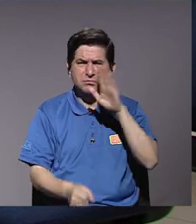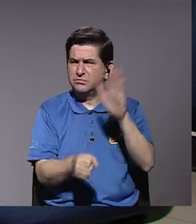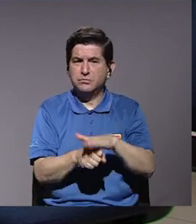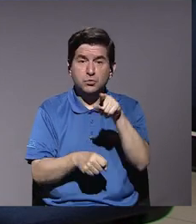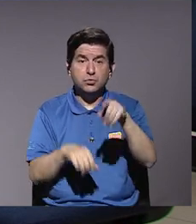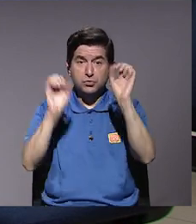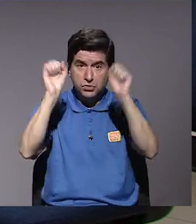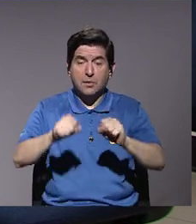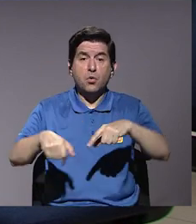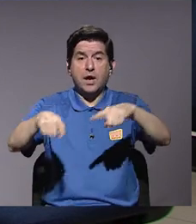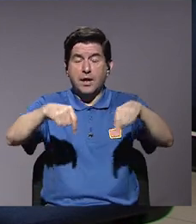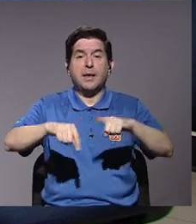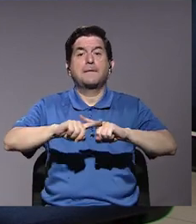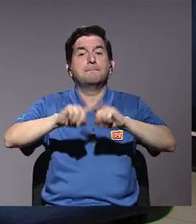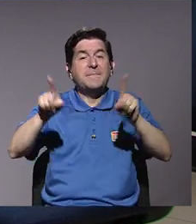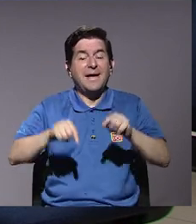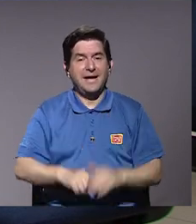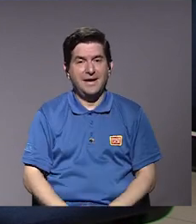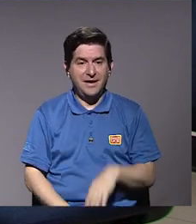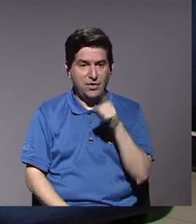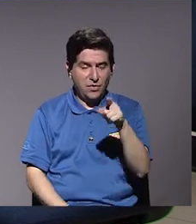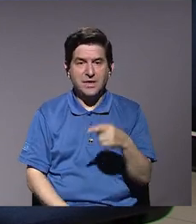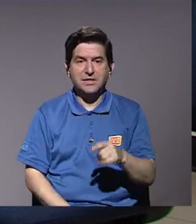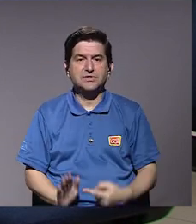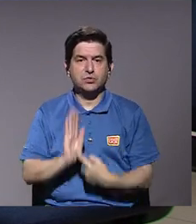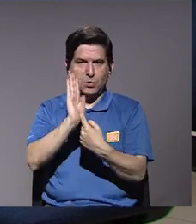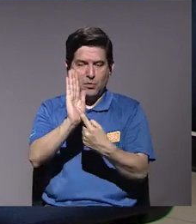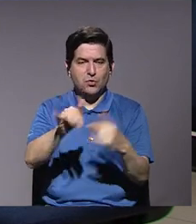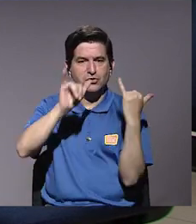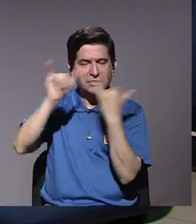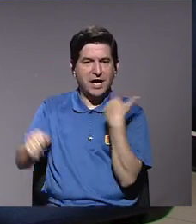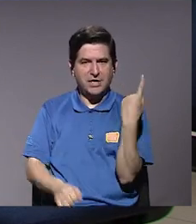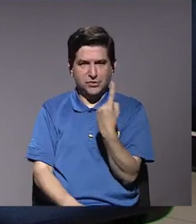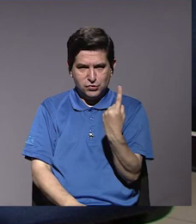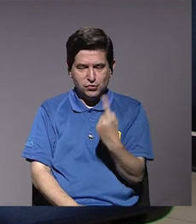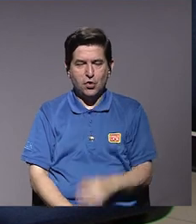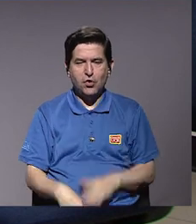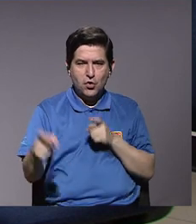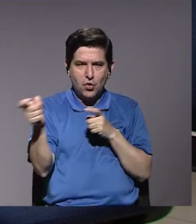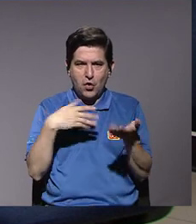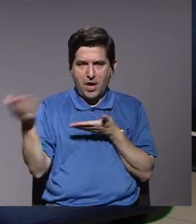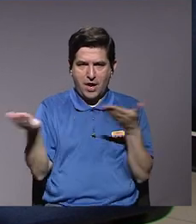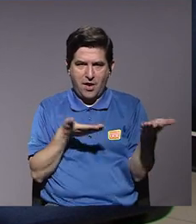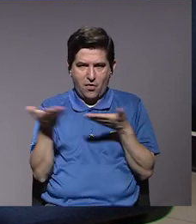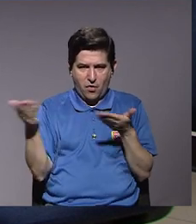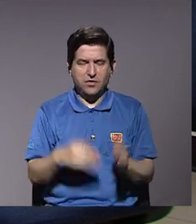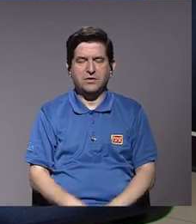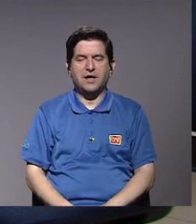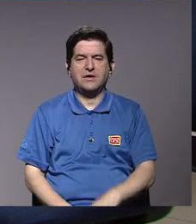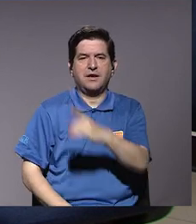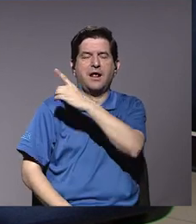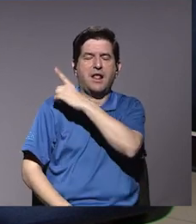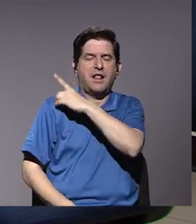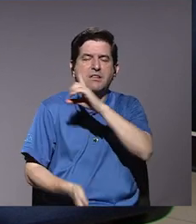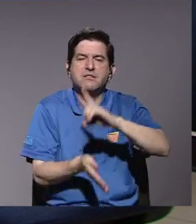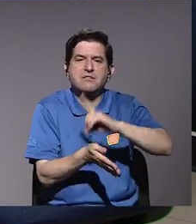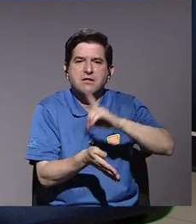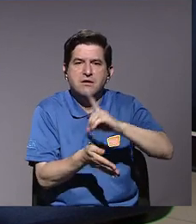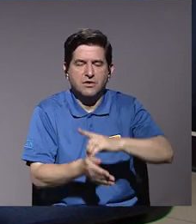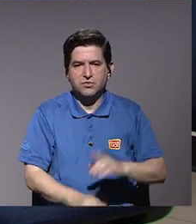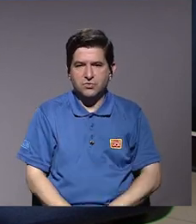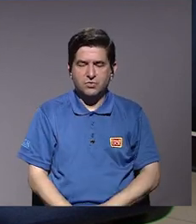puede grabar. Eso sí, esa grabación es para presentar una denuncia ante la Contraloría de Servicios, ante el director